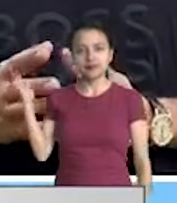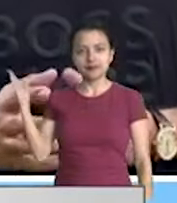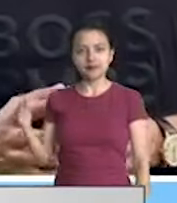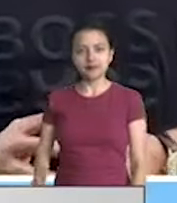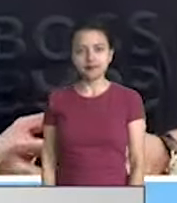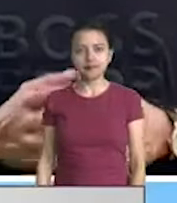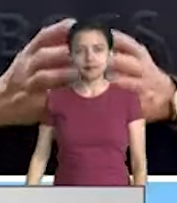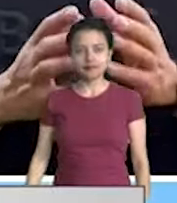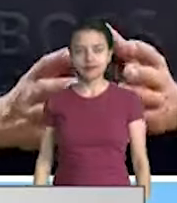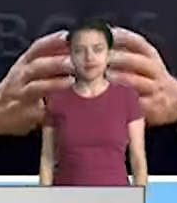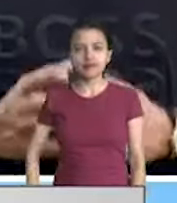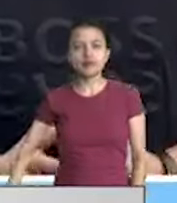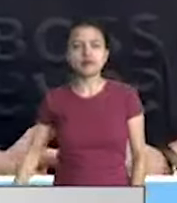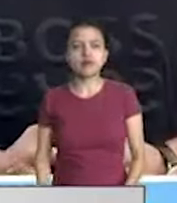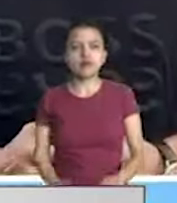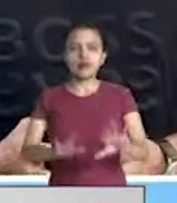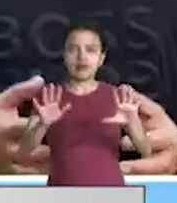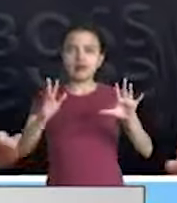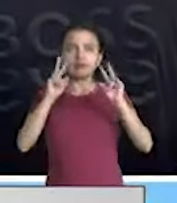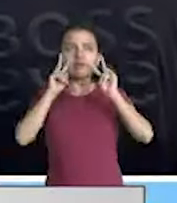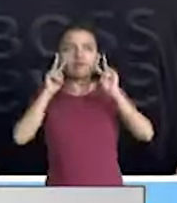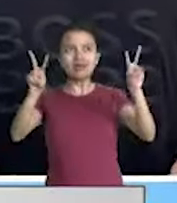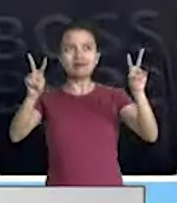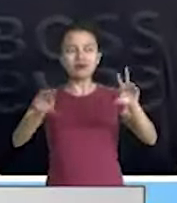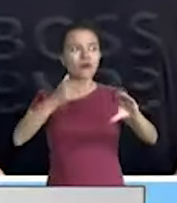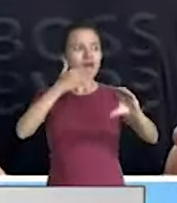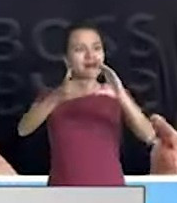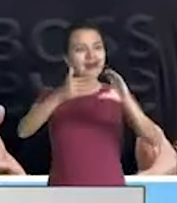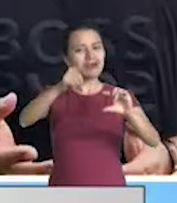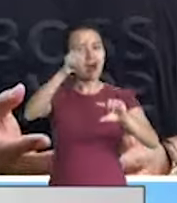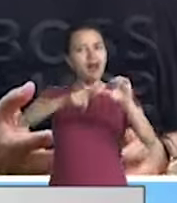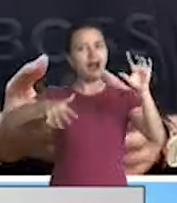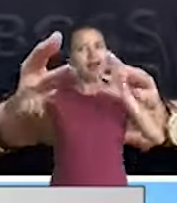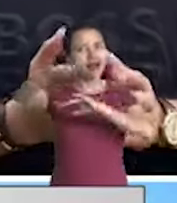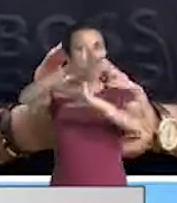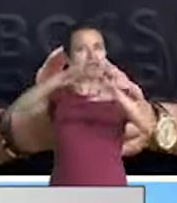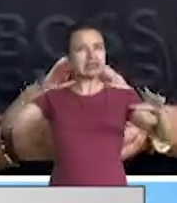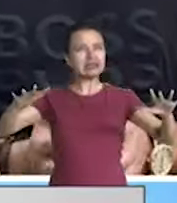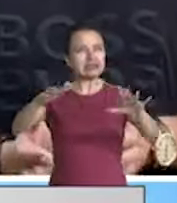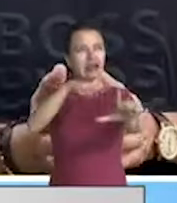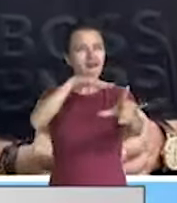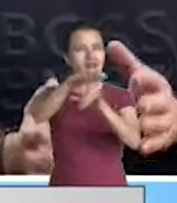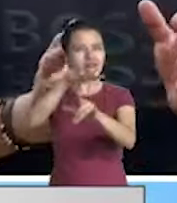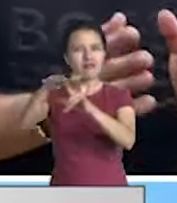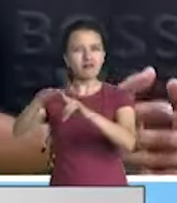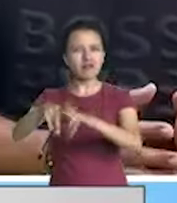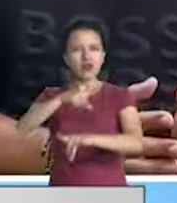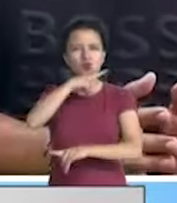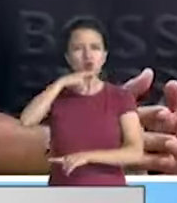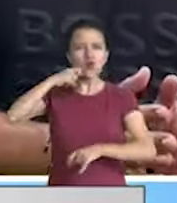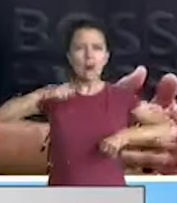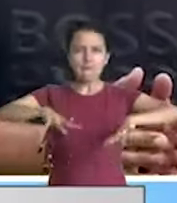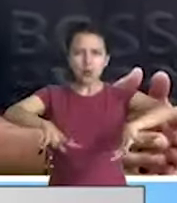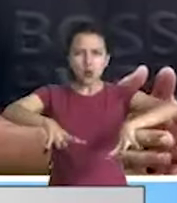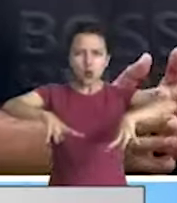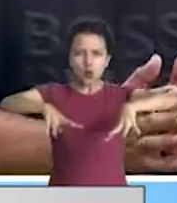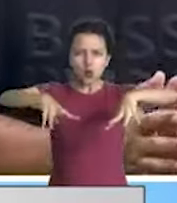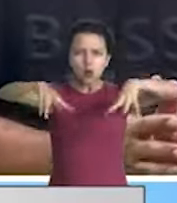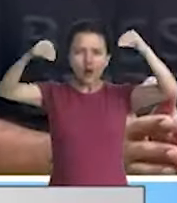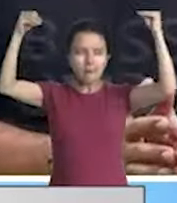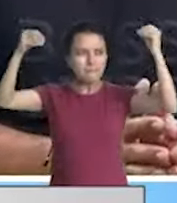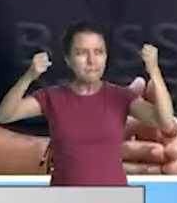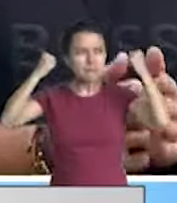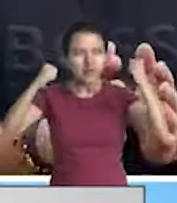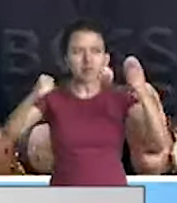a esta nueva realidad del cambio climático. Realidad que nos va a obligar a transitar de periodos de sequía muy fuertes como el fenómeno del Niño en el que